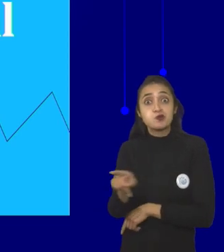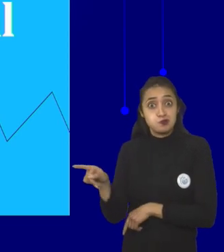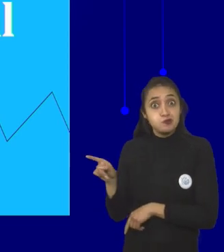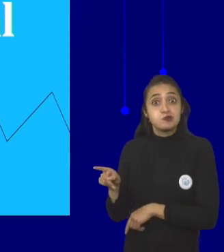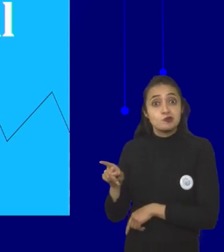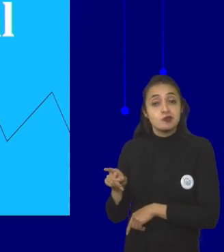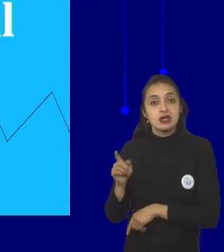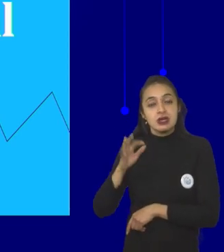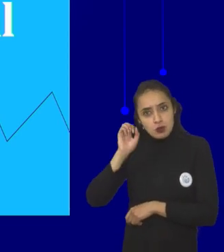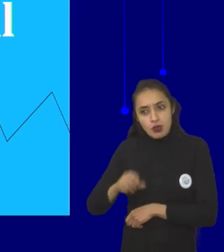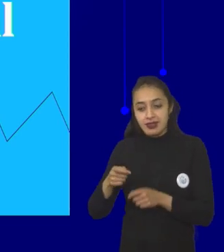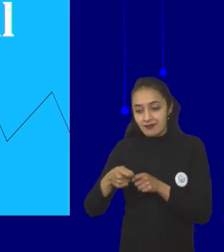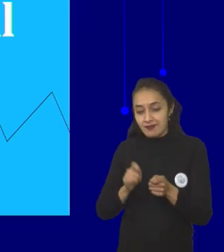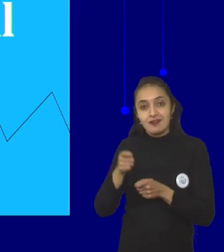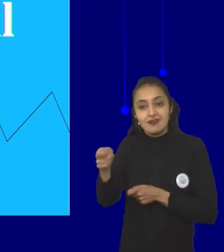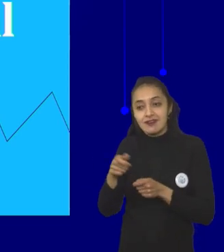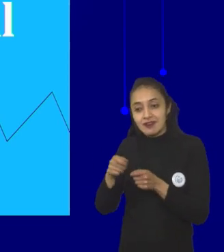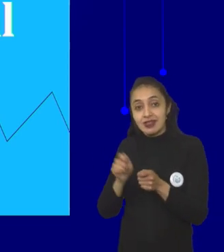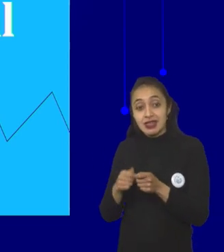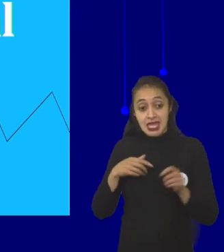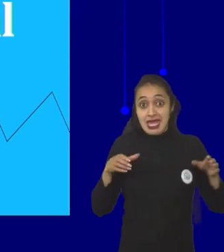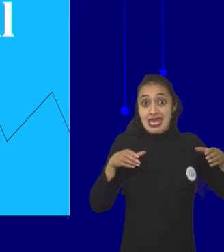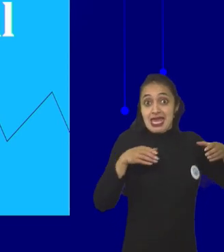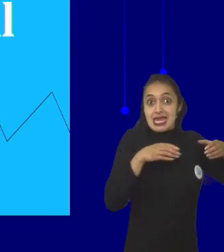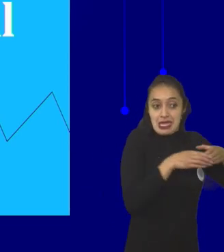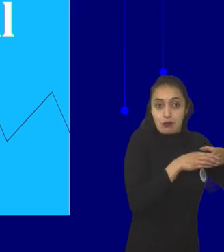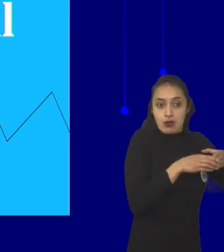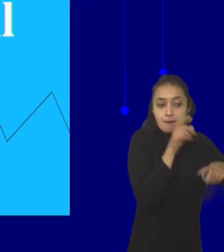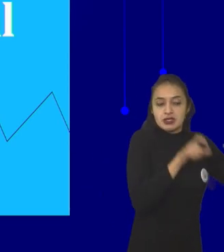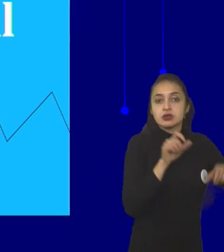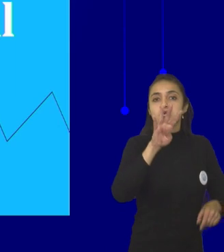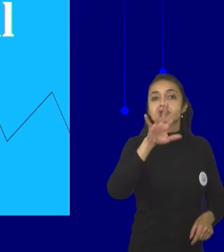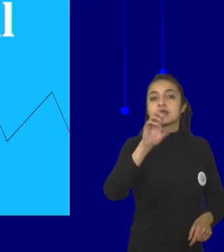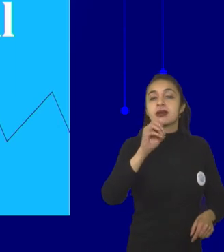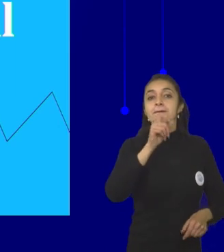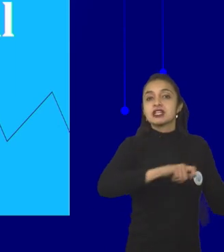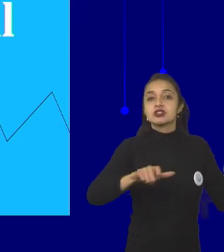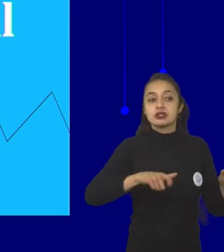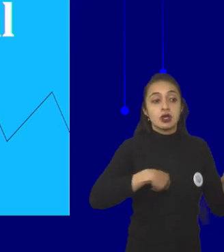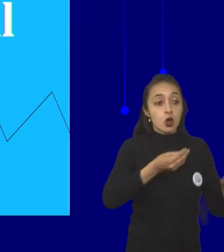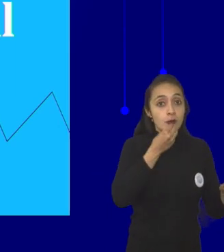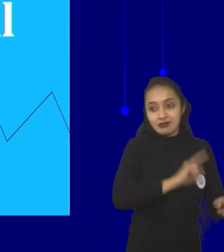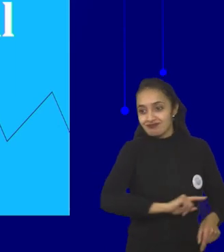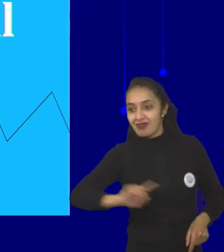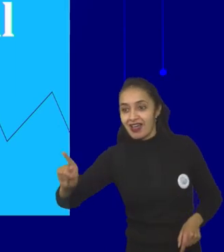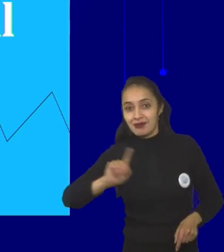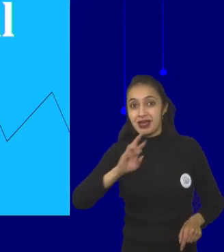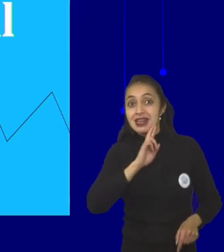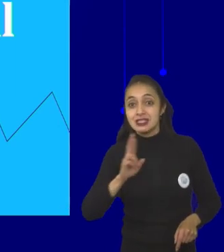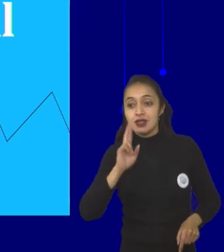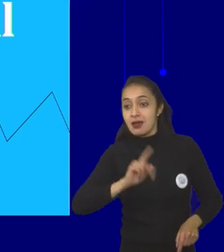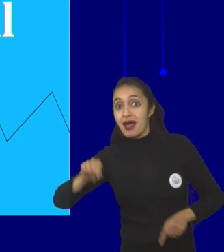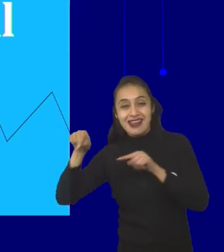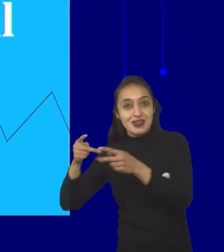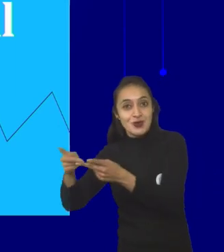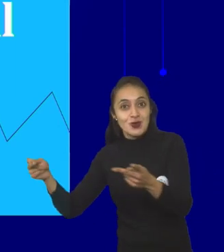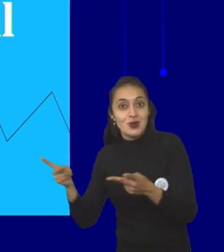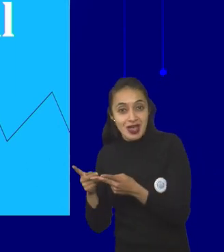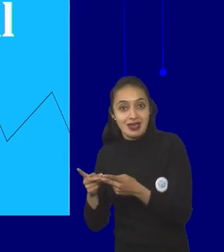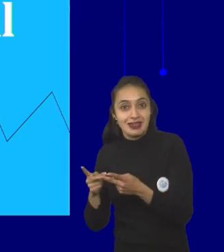una tiquetera. Y de repente, el equipo, que eran 450 personas comiendo todos los días, en vez de tener un